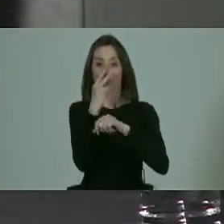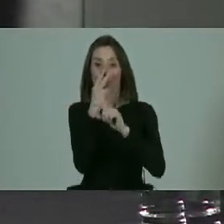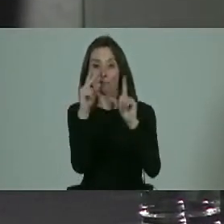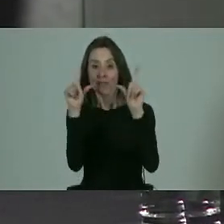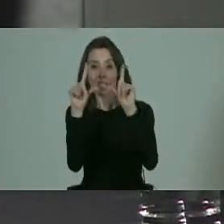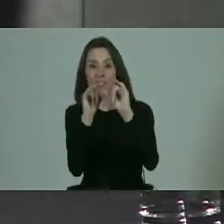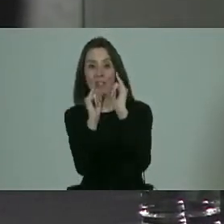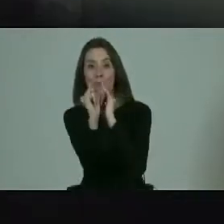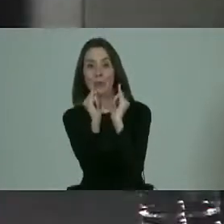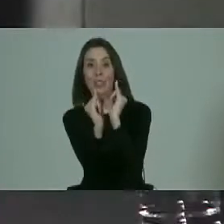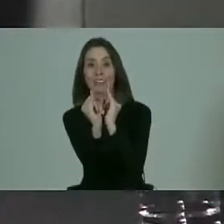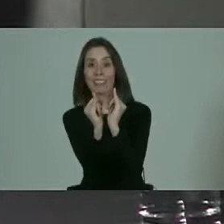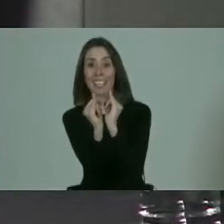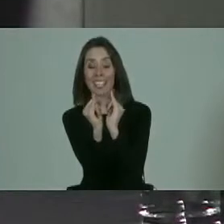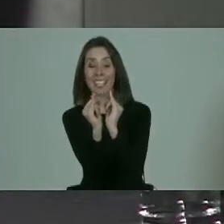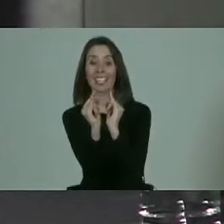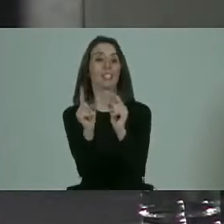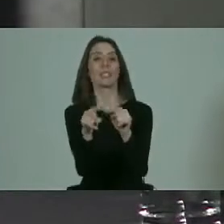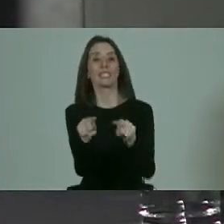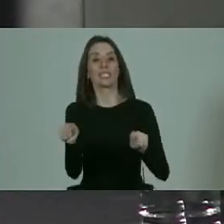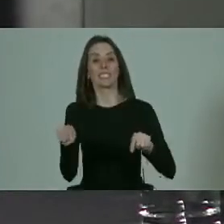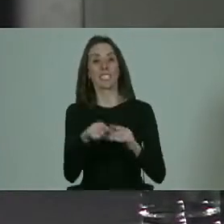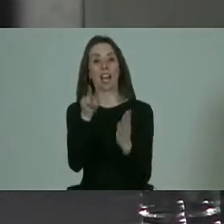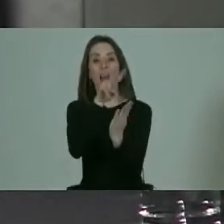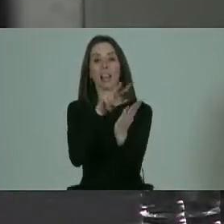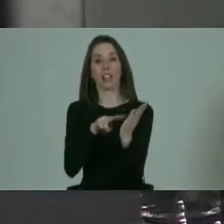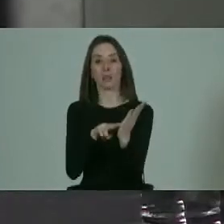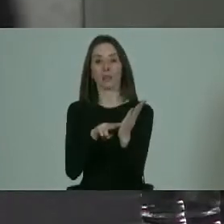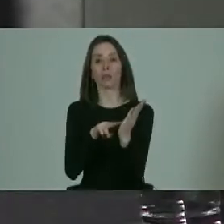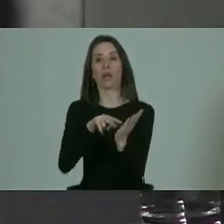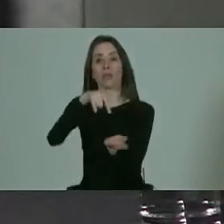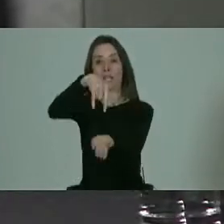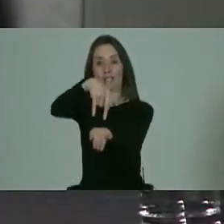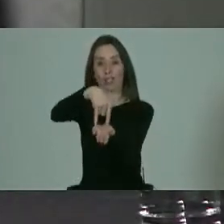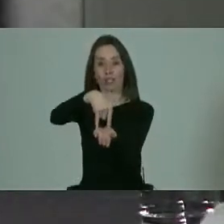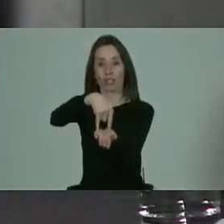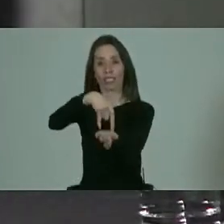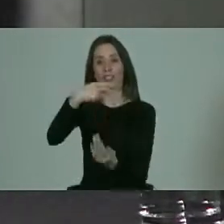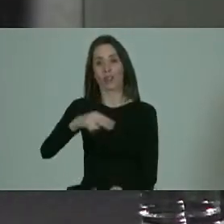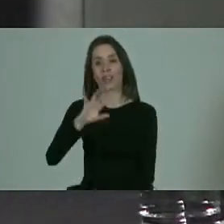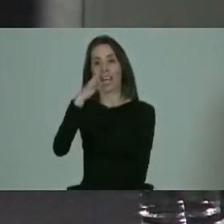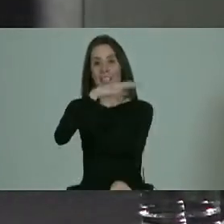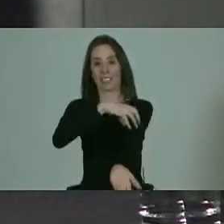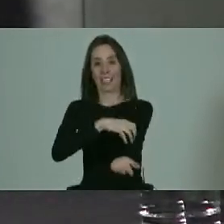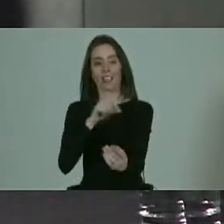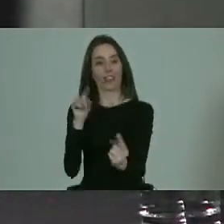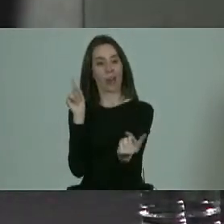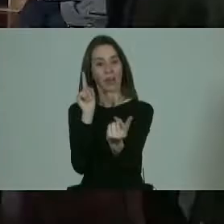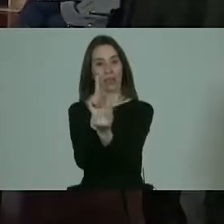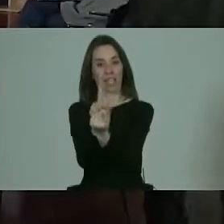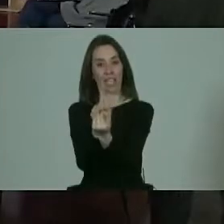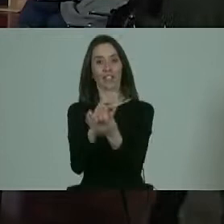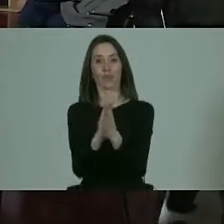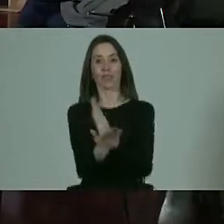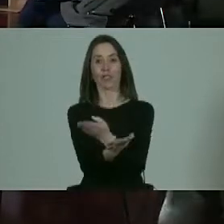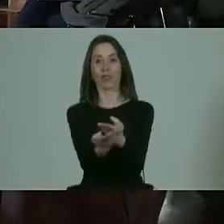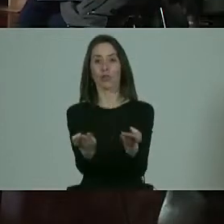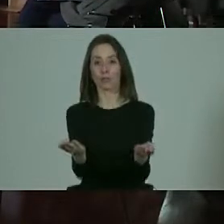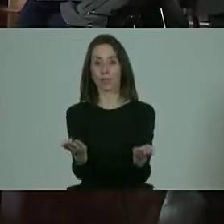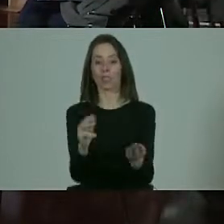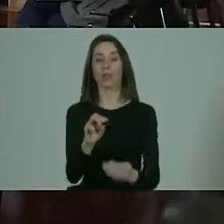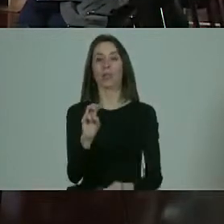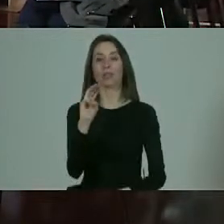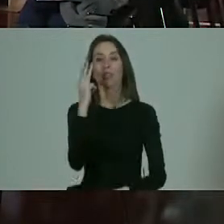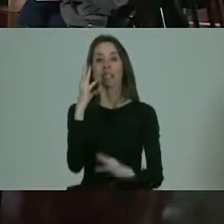internet que estamos en la sala de lectura del congreso nacional desde la quinta región por supuesto en vivo y en directo para todos ustedes en este